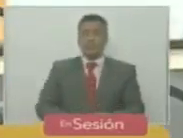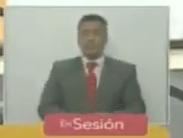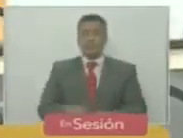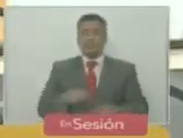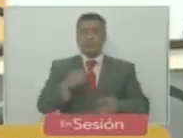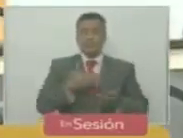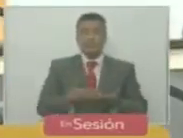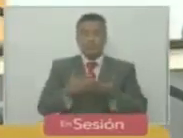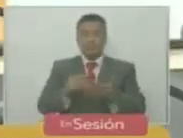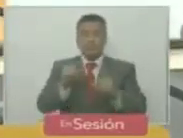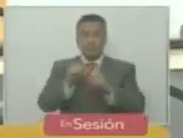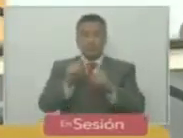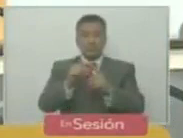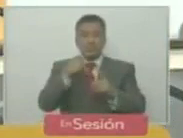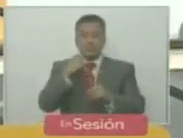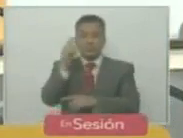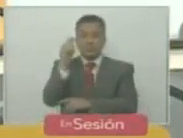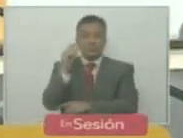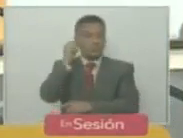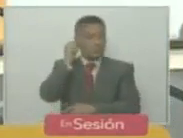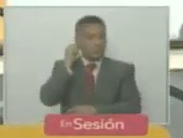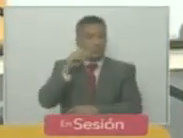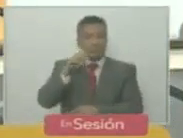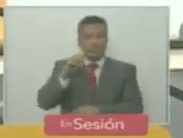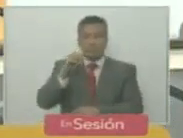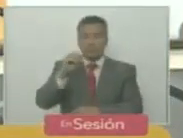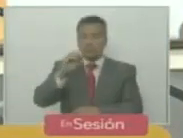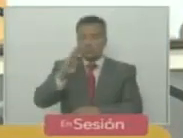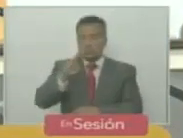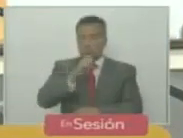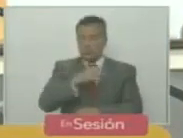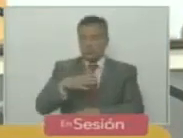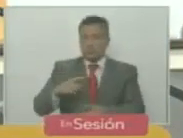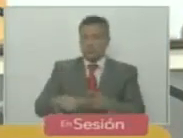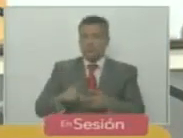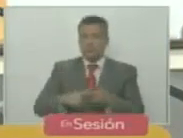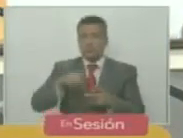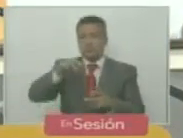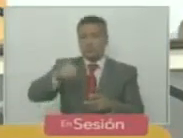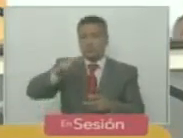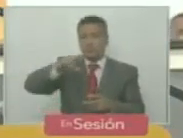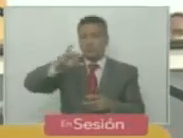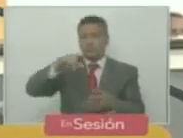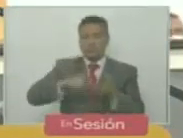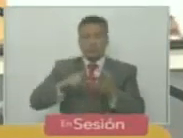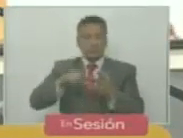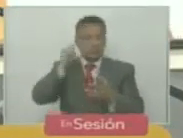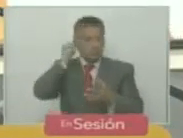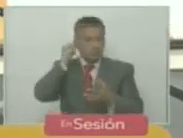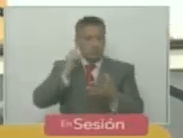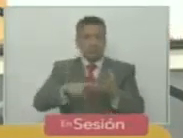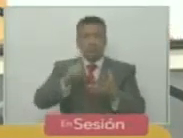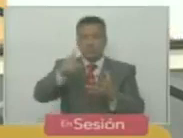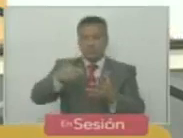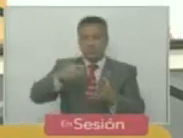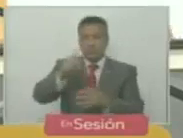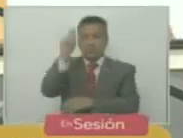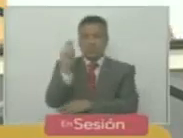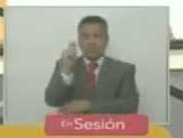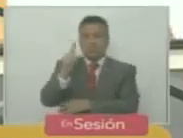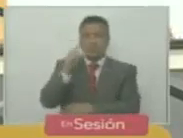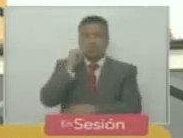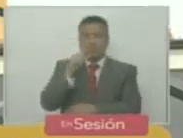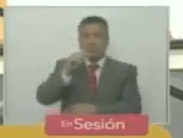el derecho de palabra a las diputadas Blanca Ecaut Gómez, María Carolina Chávez González y al diputado